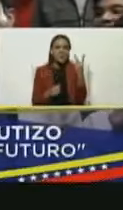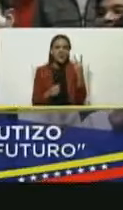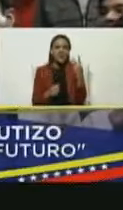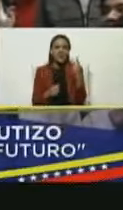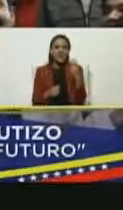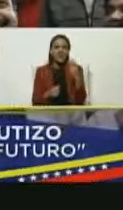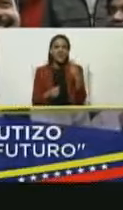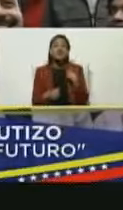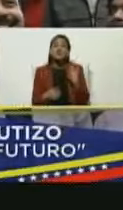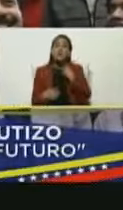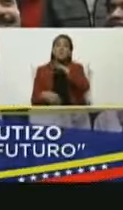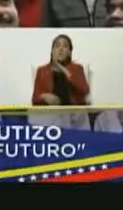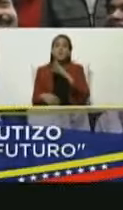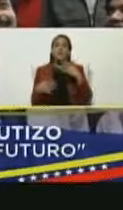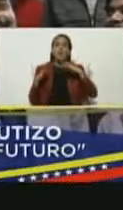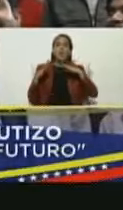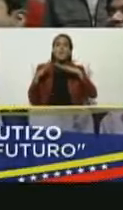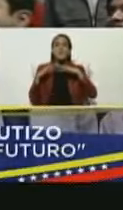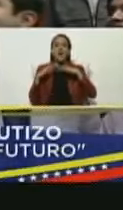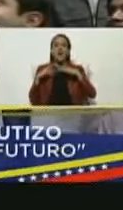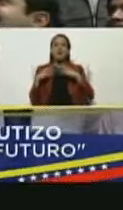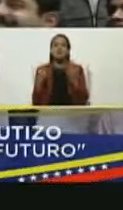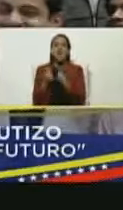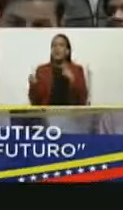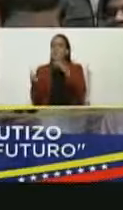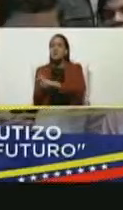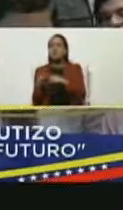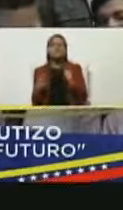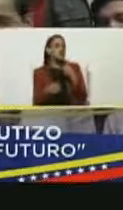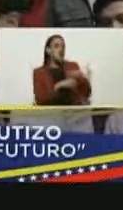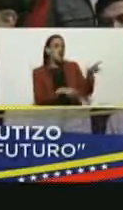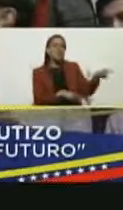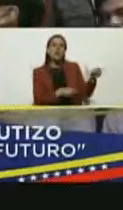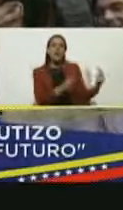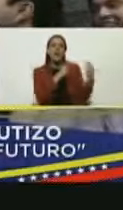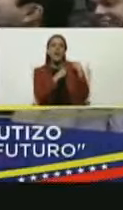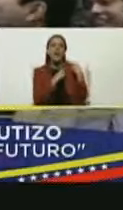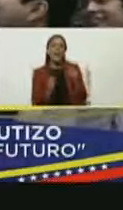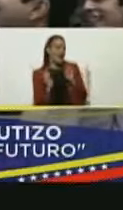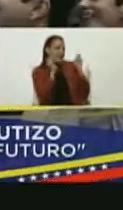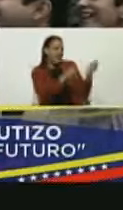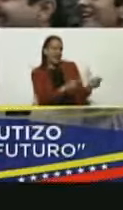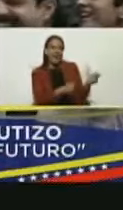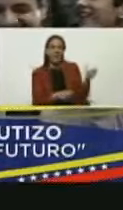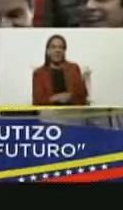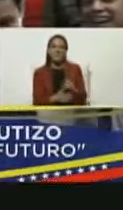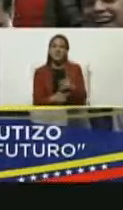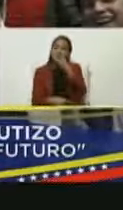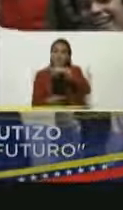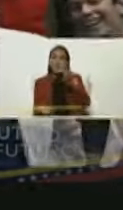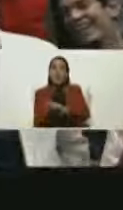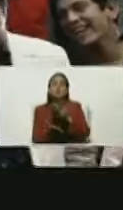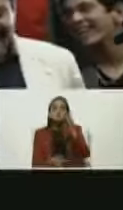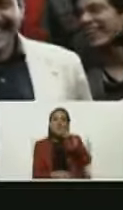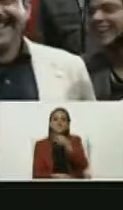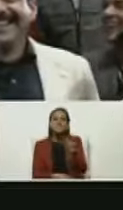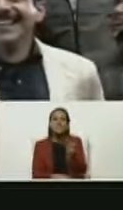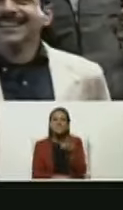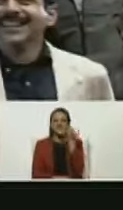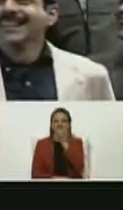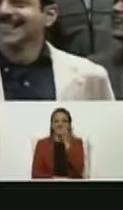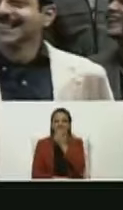Así que me voy de vacaciones de 2 meses con Silly y lo dejo a él. Ah, aprobado.